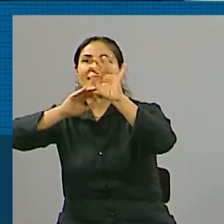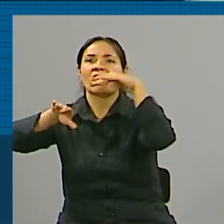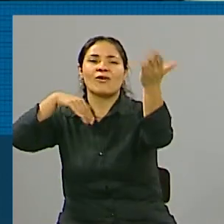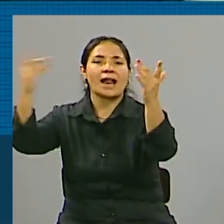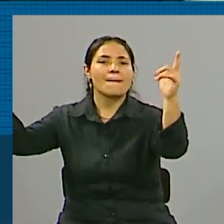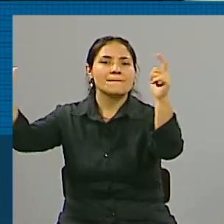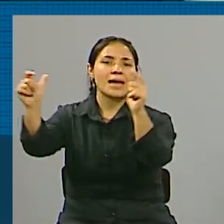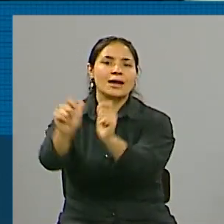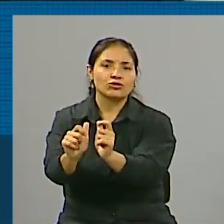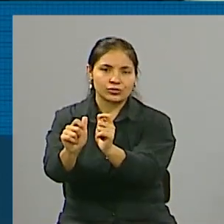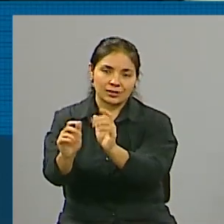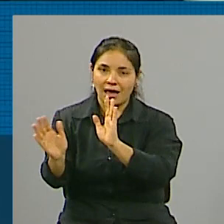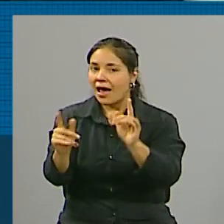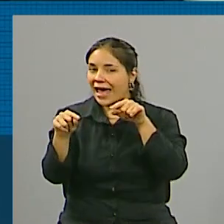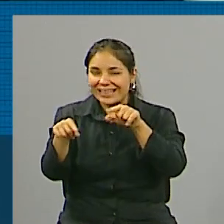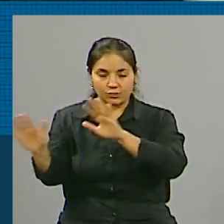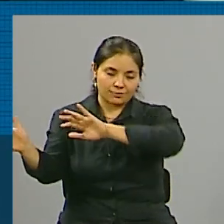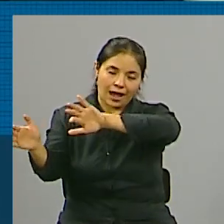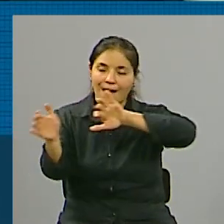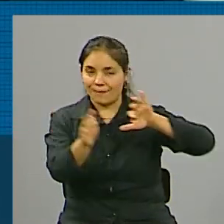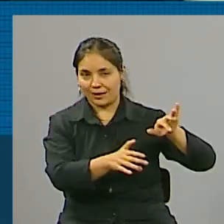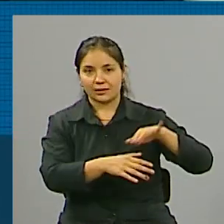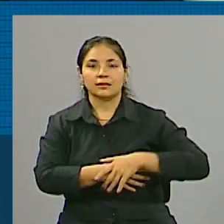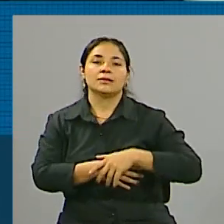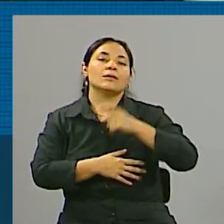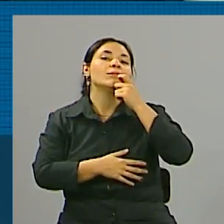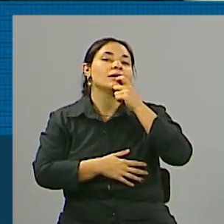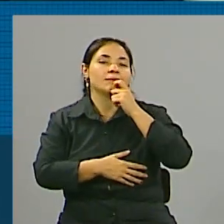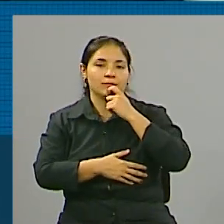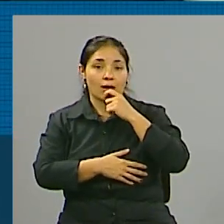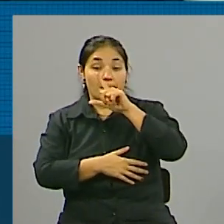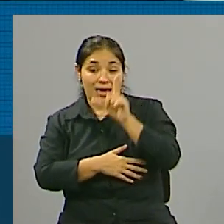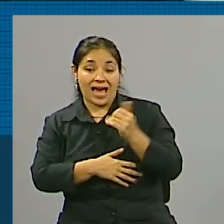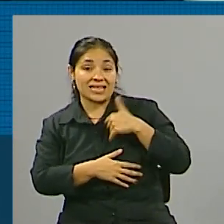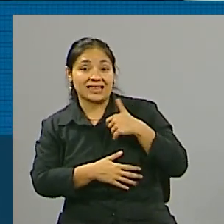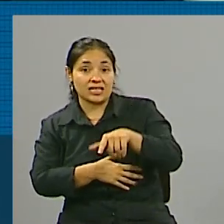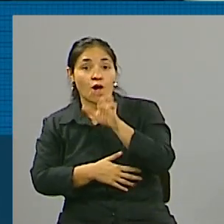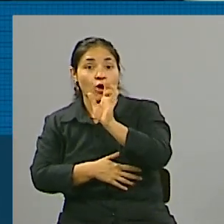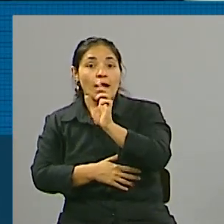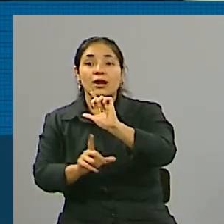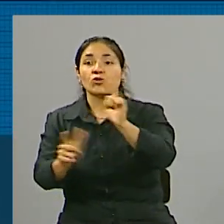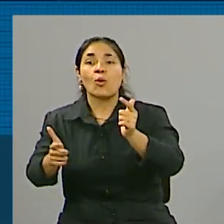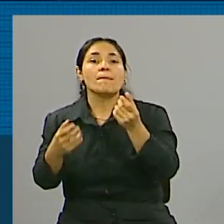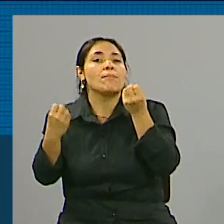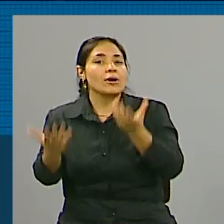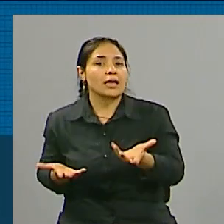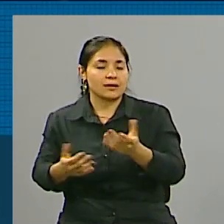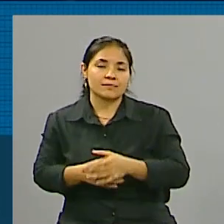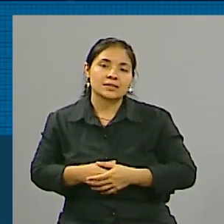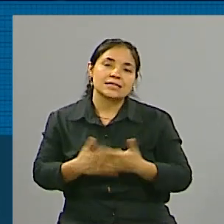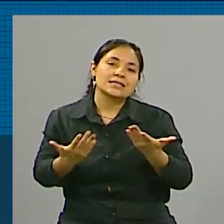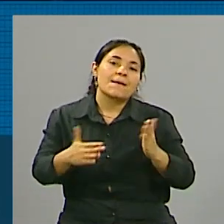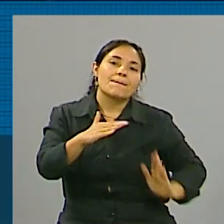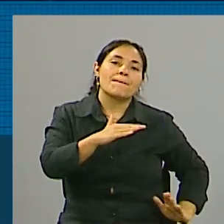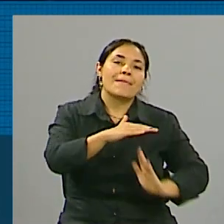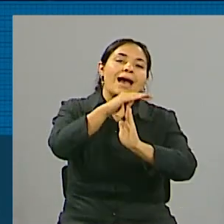esa situación, ¿por qué otros motivos Argentina no tiene dólares? Bueno, una de las principales